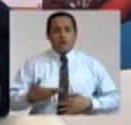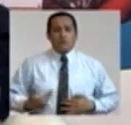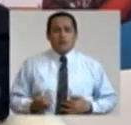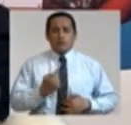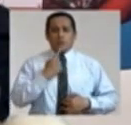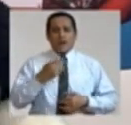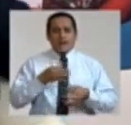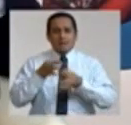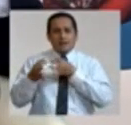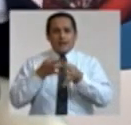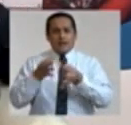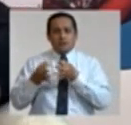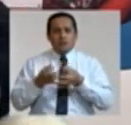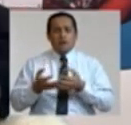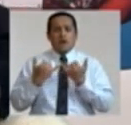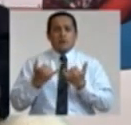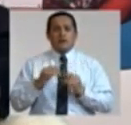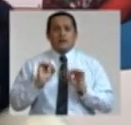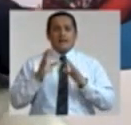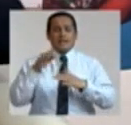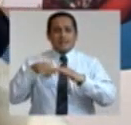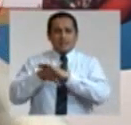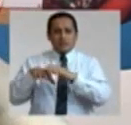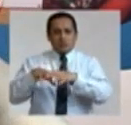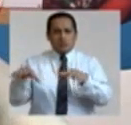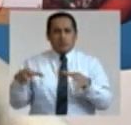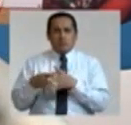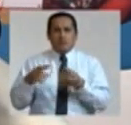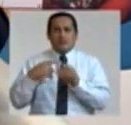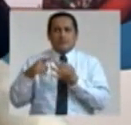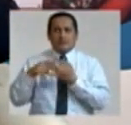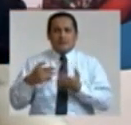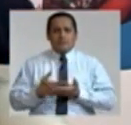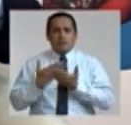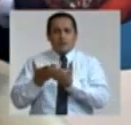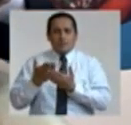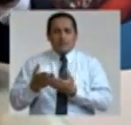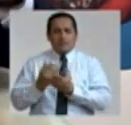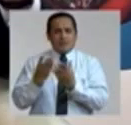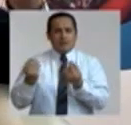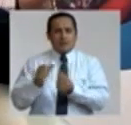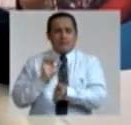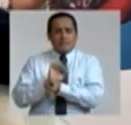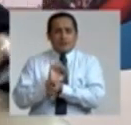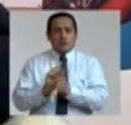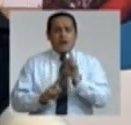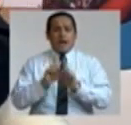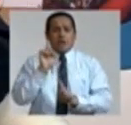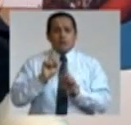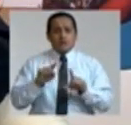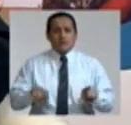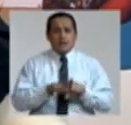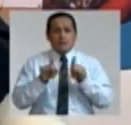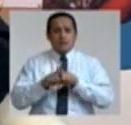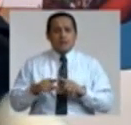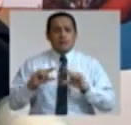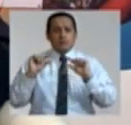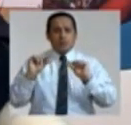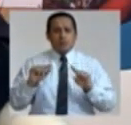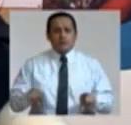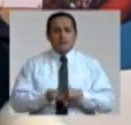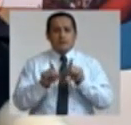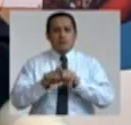Estado ha considerado que dentro de las diversas clasificaciones de internos, hay internos primarios,